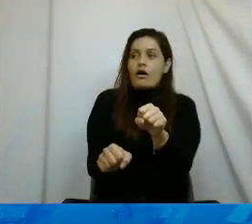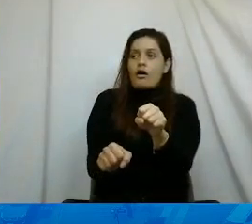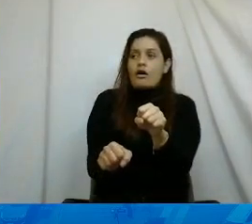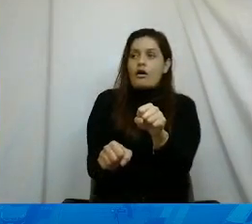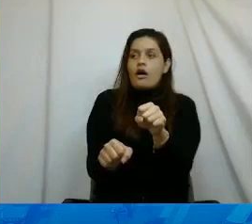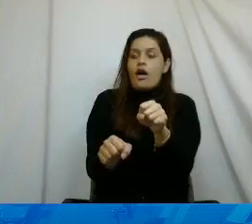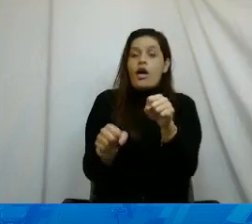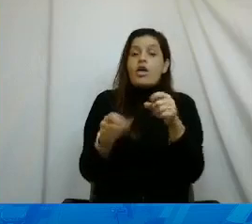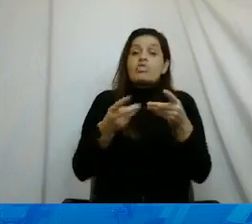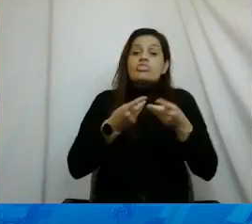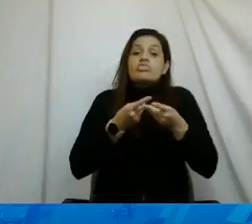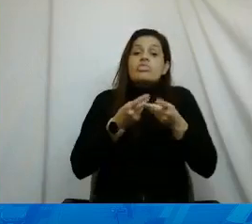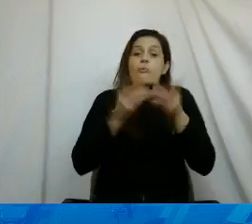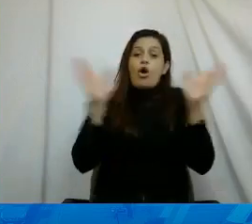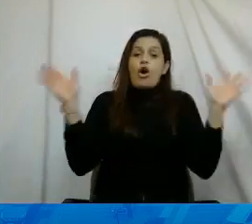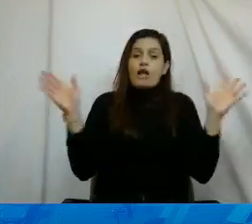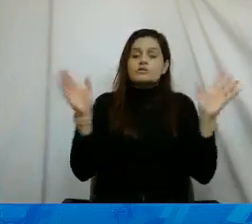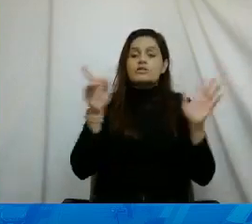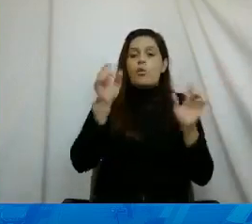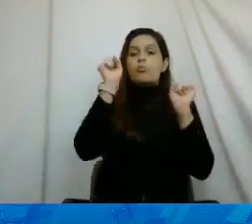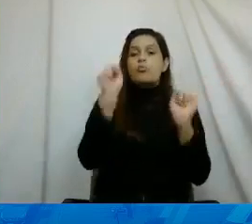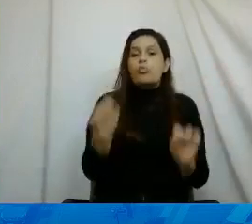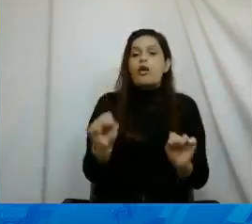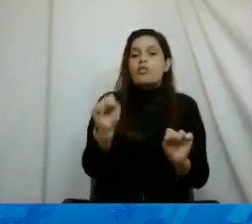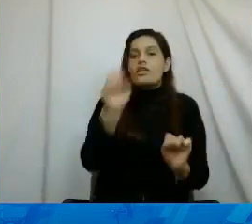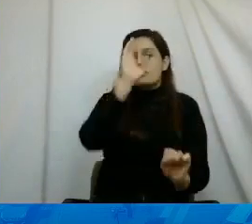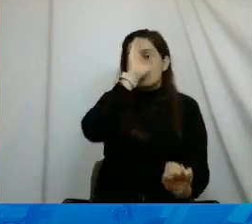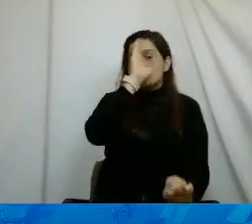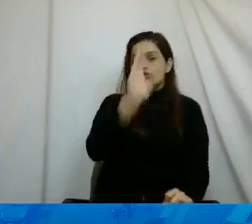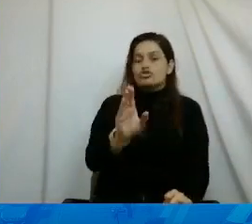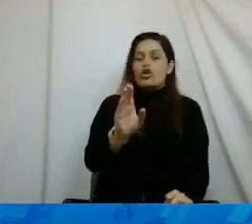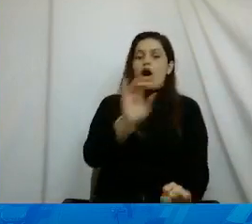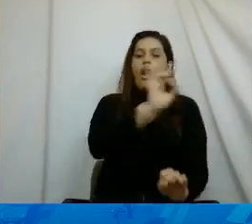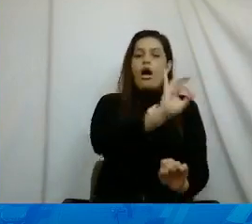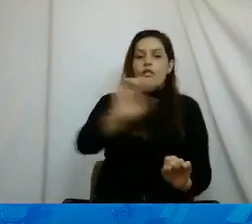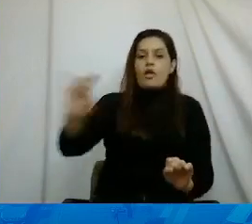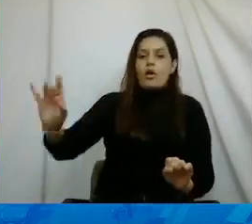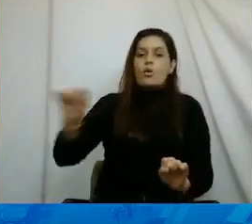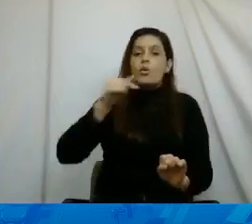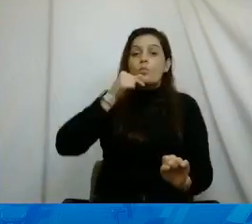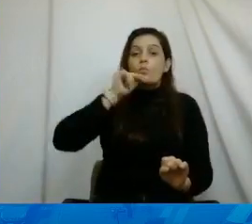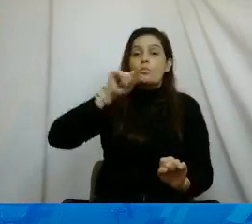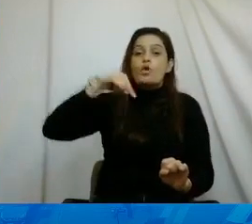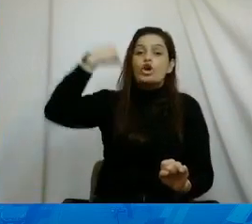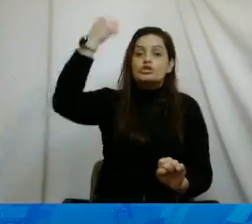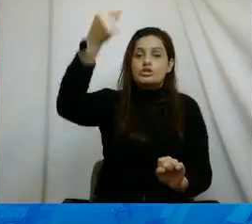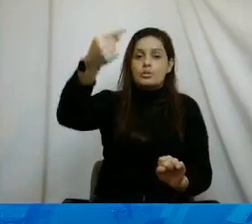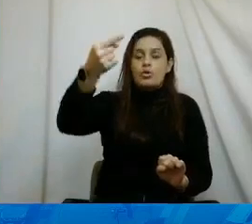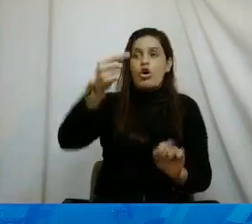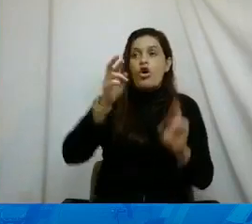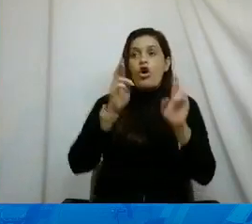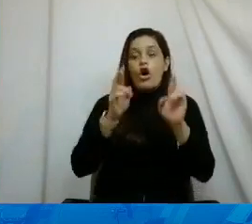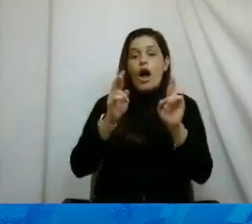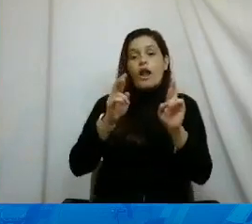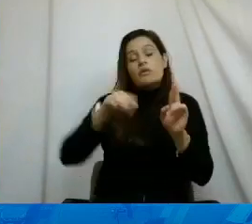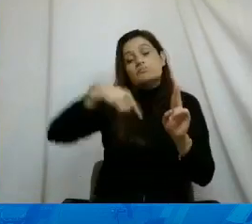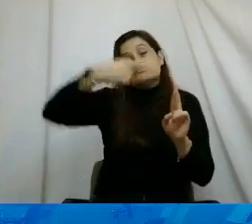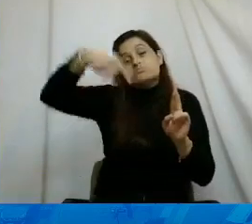vista democrático y participativo, una vía propia para el próximo siglo o por lo menos para las próximas